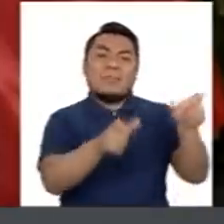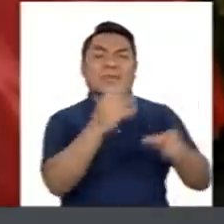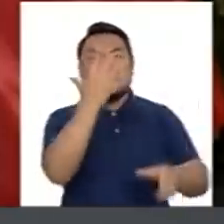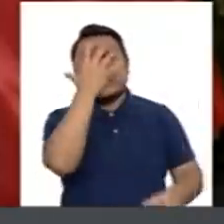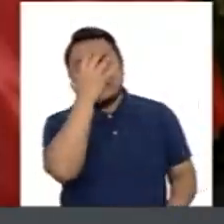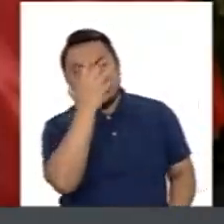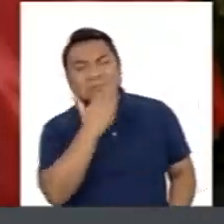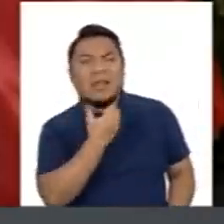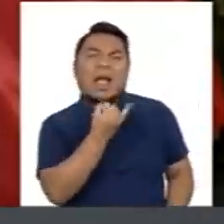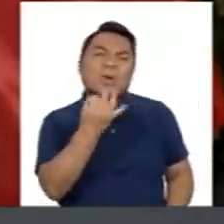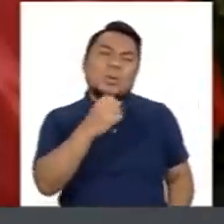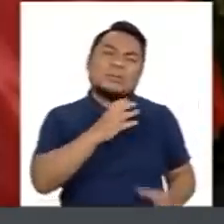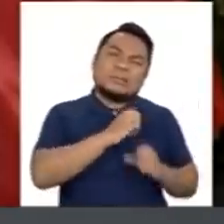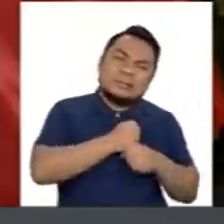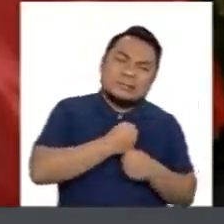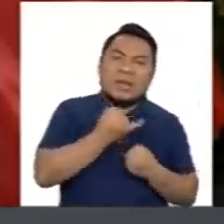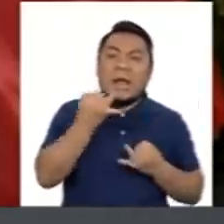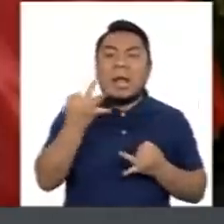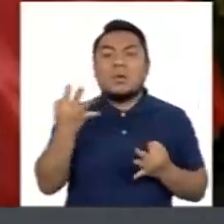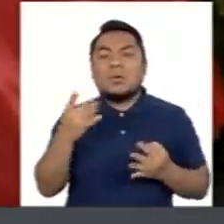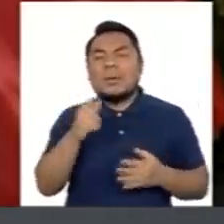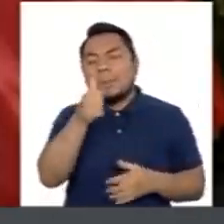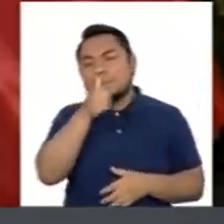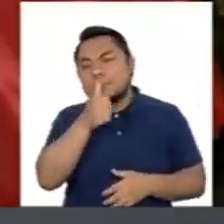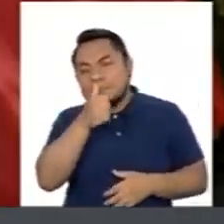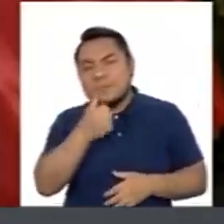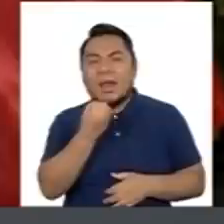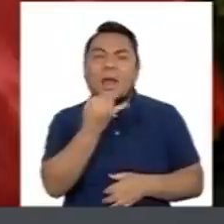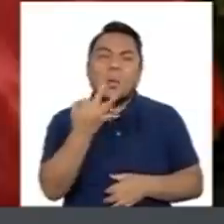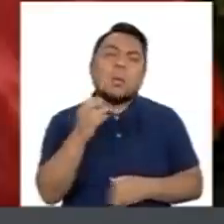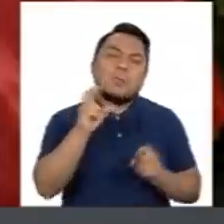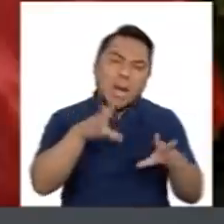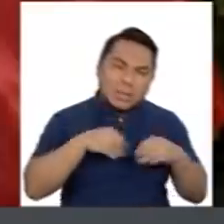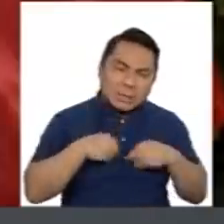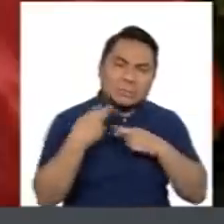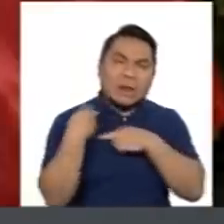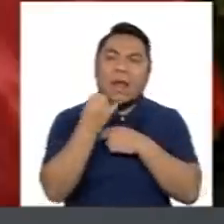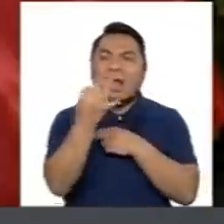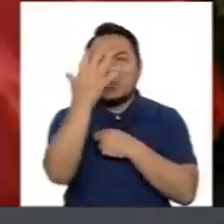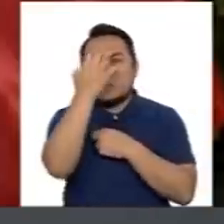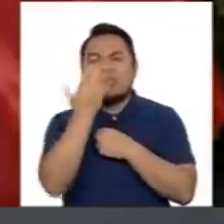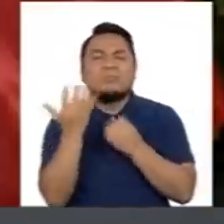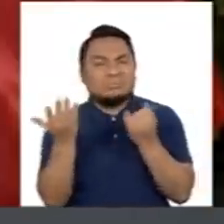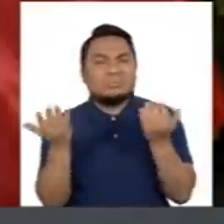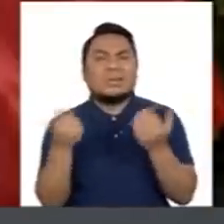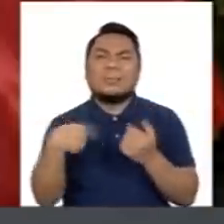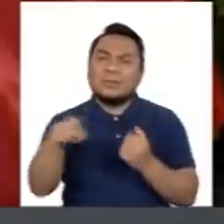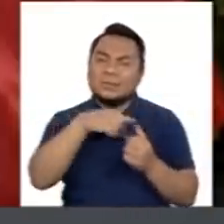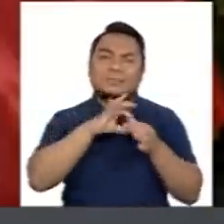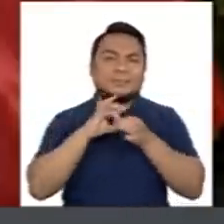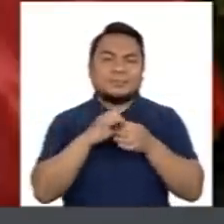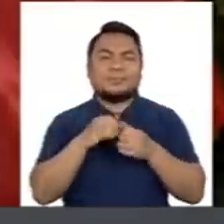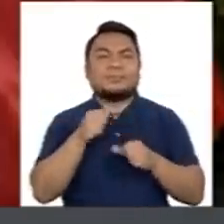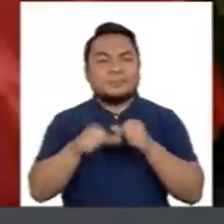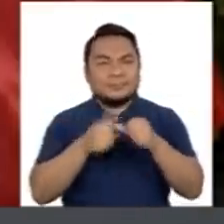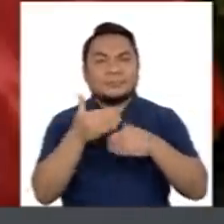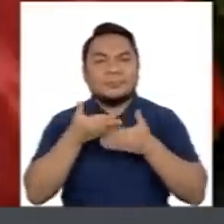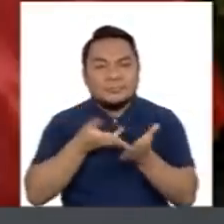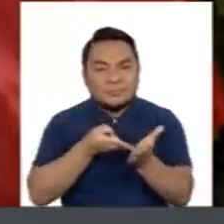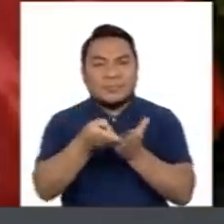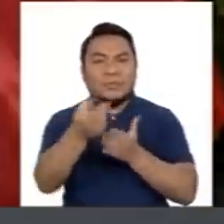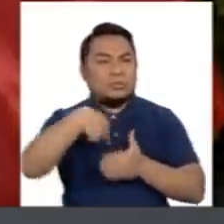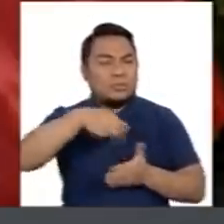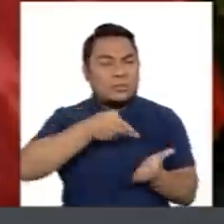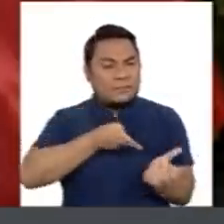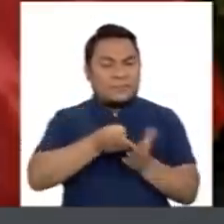malestar, angustia, rechazo incluso, pero somos pues responsables y estemos transparentes. Y la transparencia